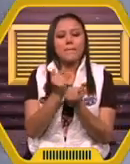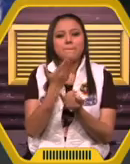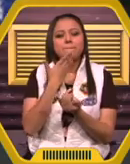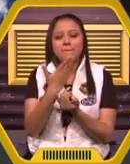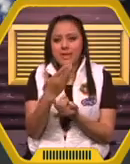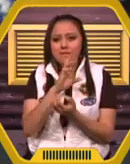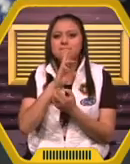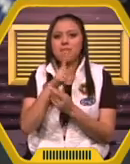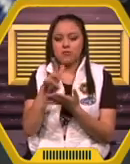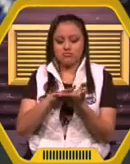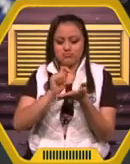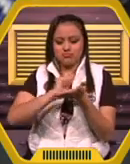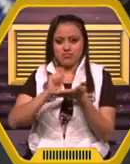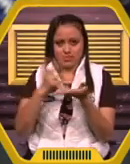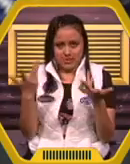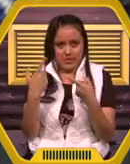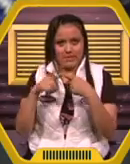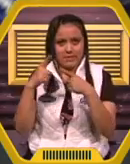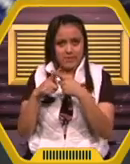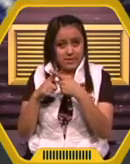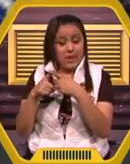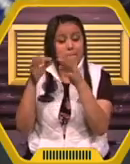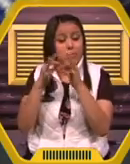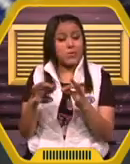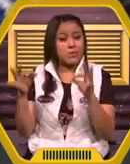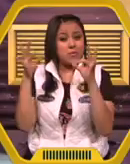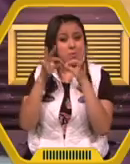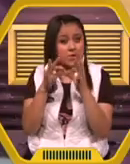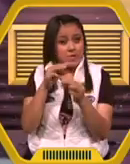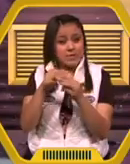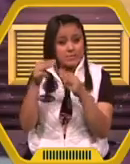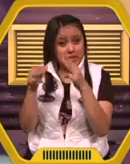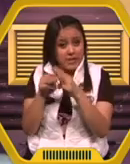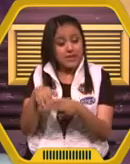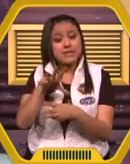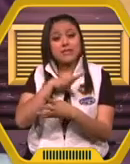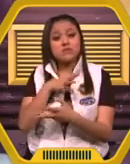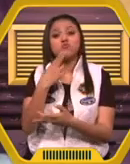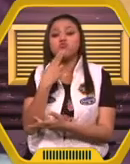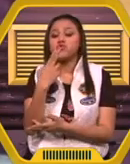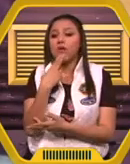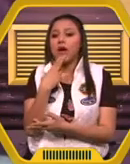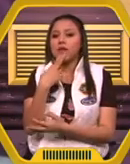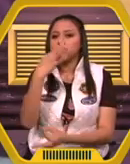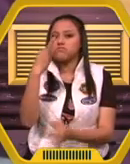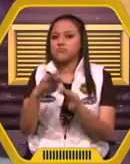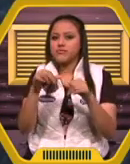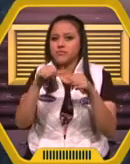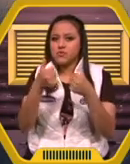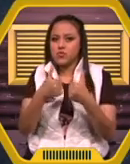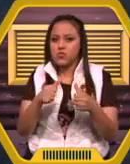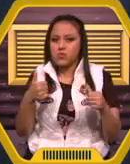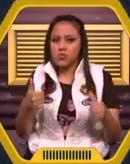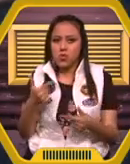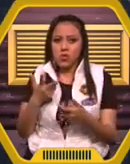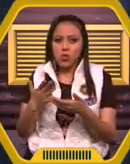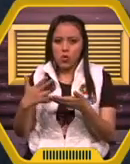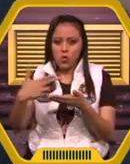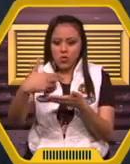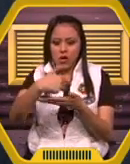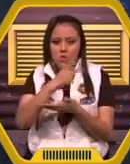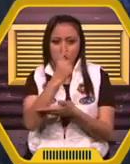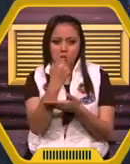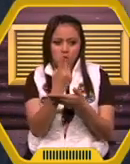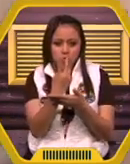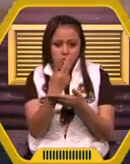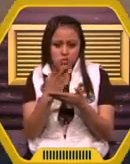calidad. Elaborados con materias primas de la mejor calidad, terminados en un proceso casi artesanal, cortándose uno por